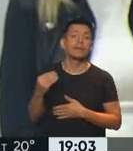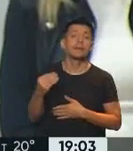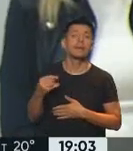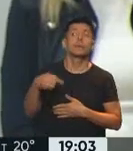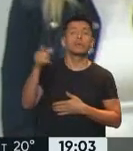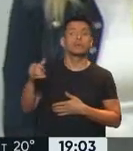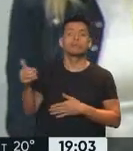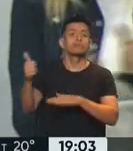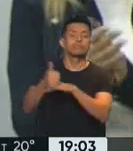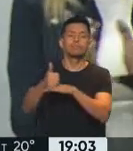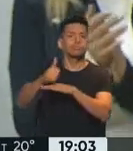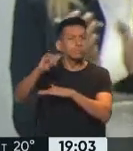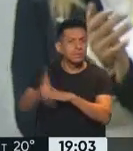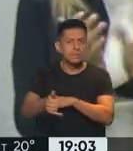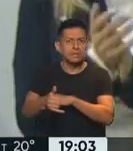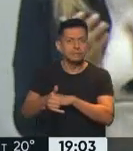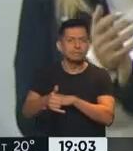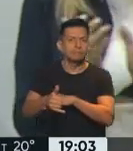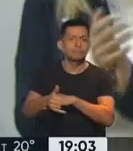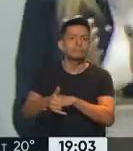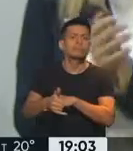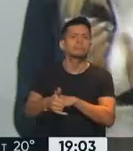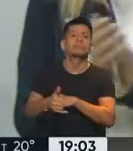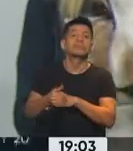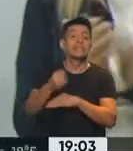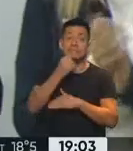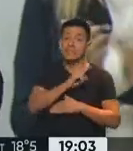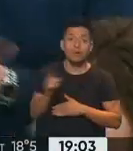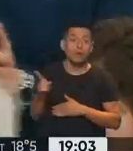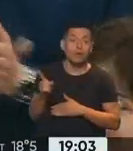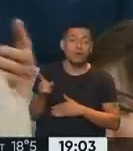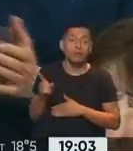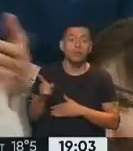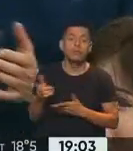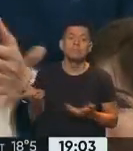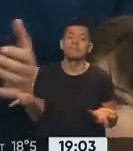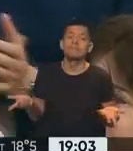sociedad argentina de una buena vez por todas. Porque si no,